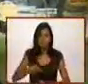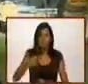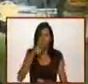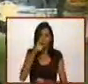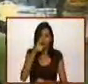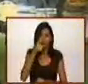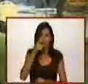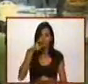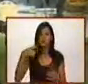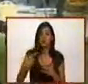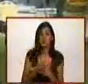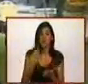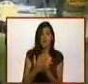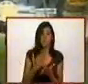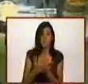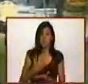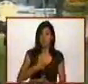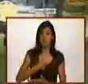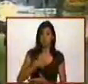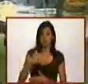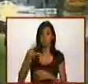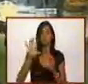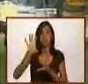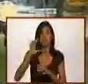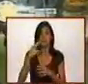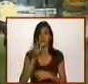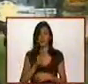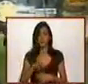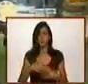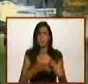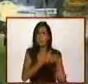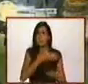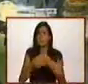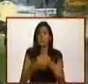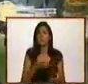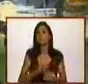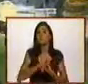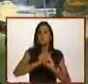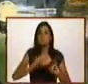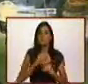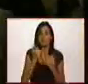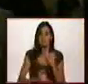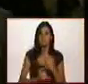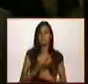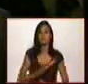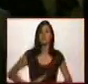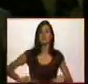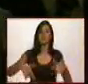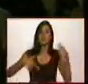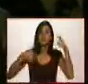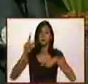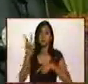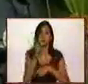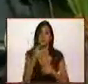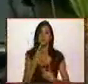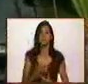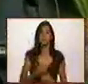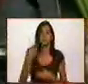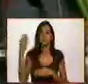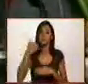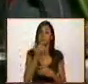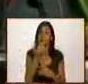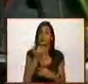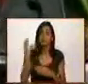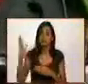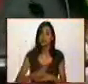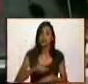nos preparan emboscadas, pero no nos importa. Finalmente, el presidente de la República de Venezuela anunció la llegada este